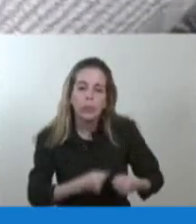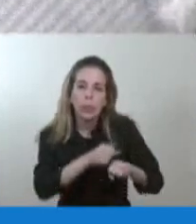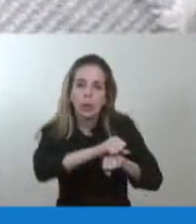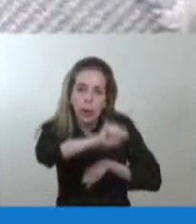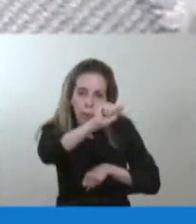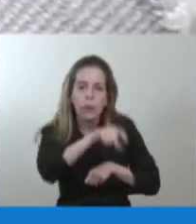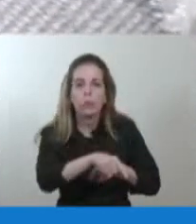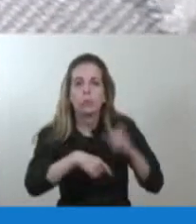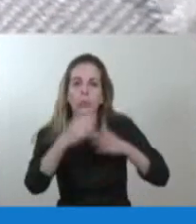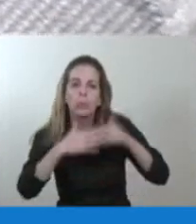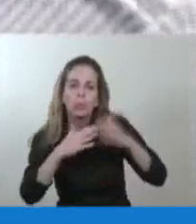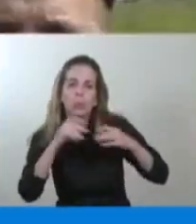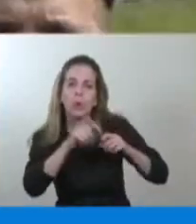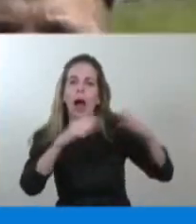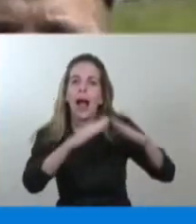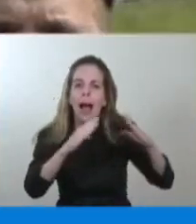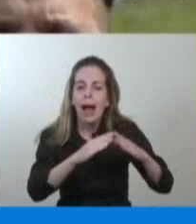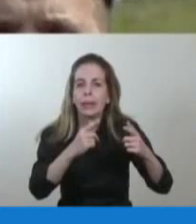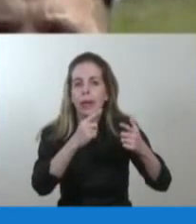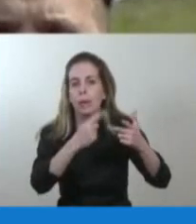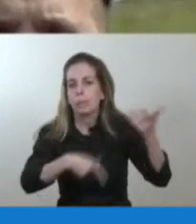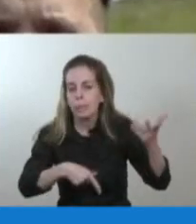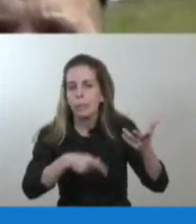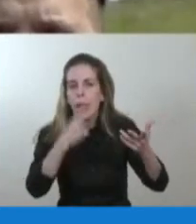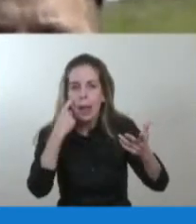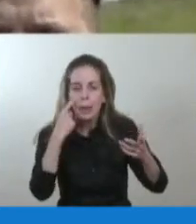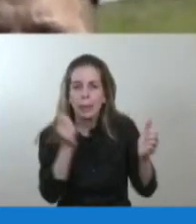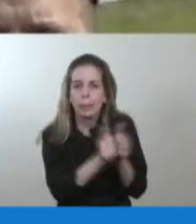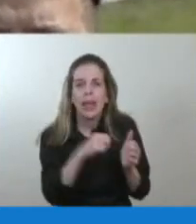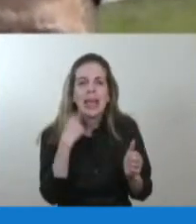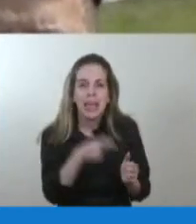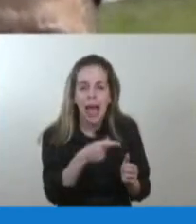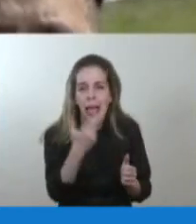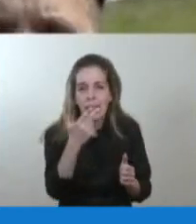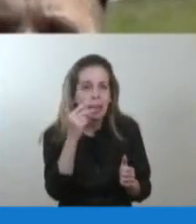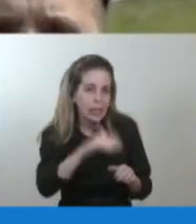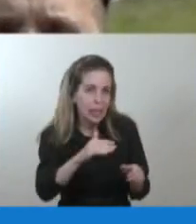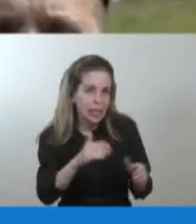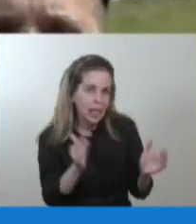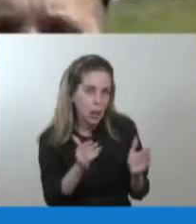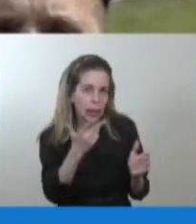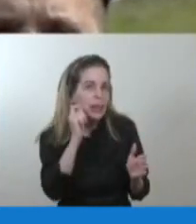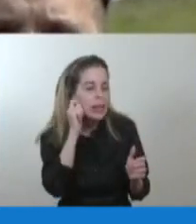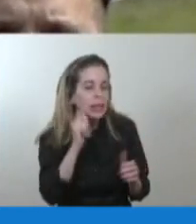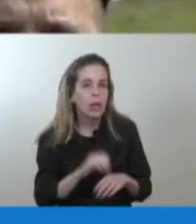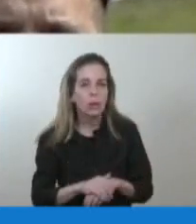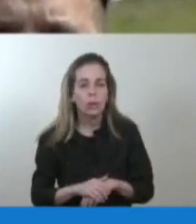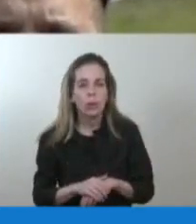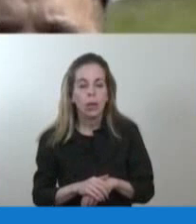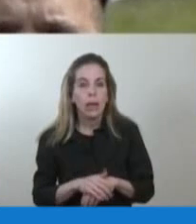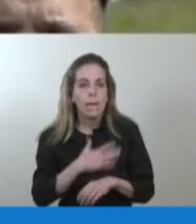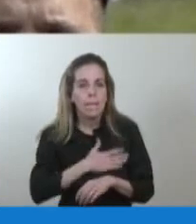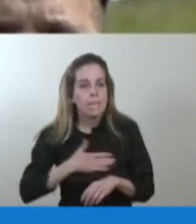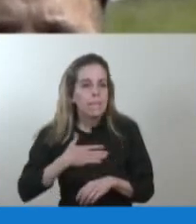su casa para vivir con su hija de tres años y